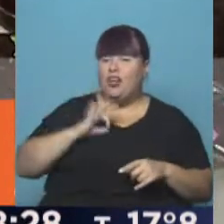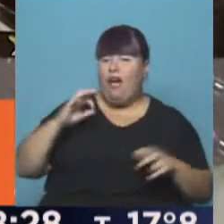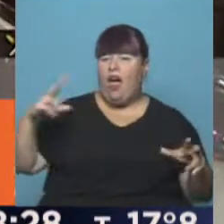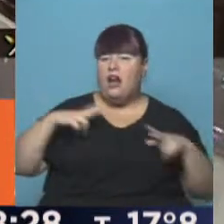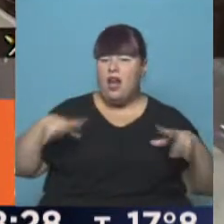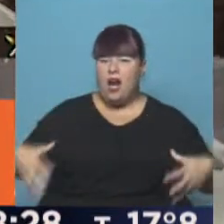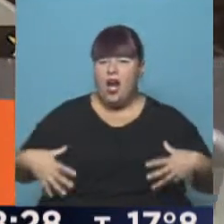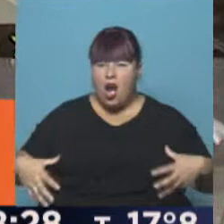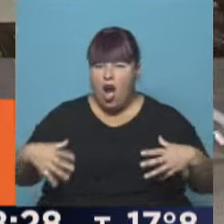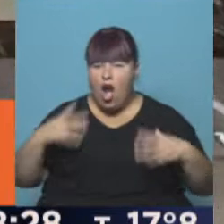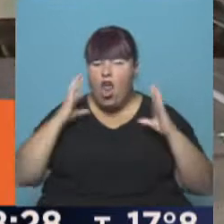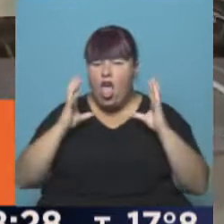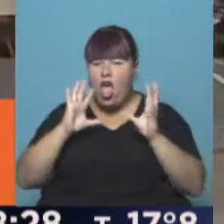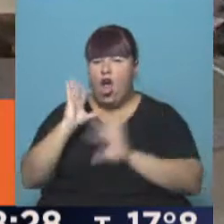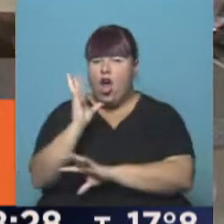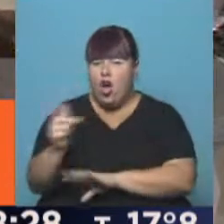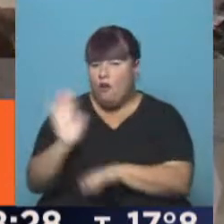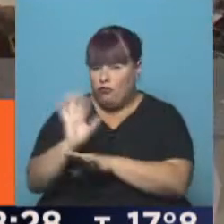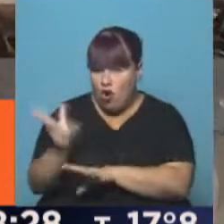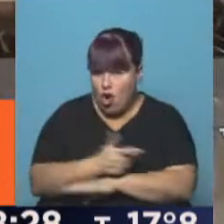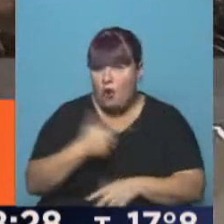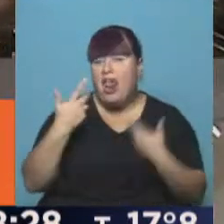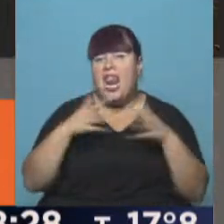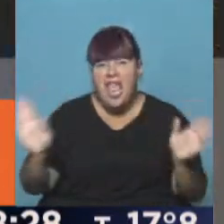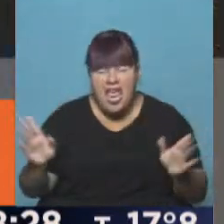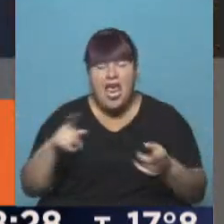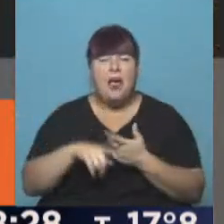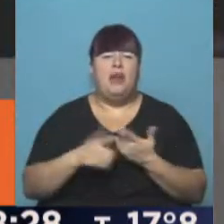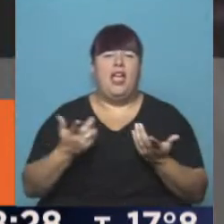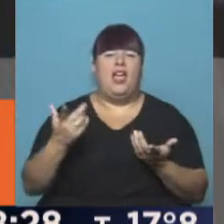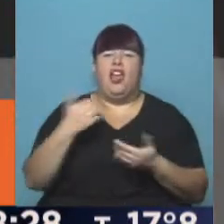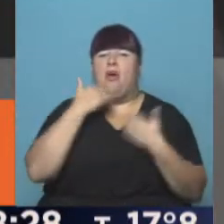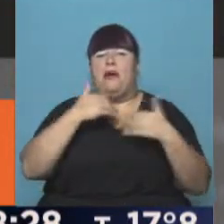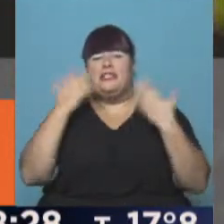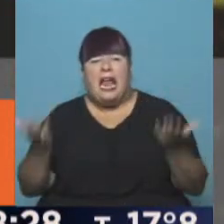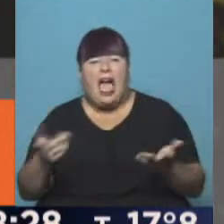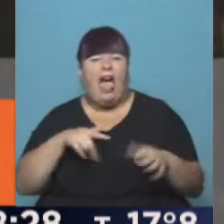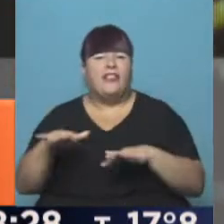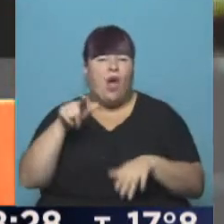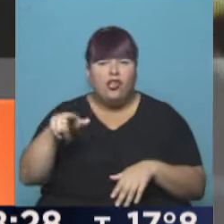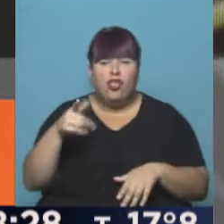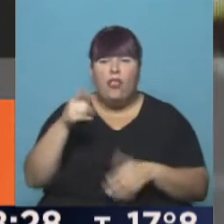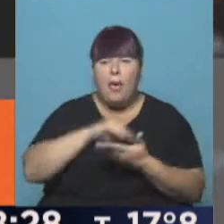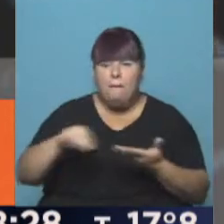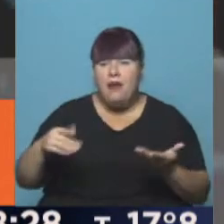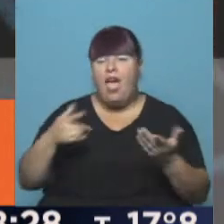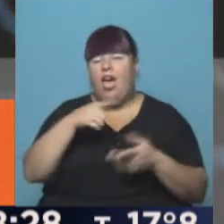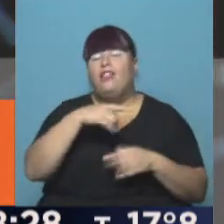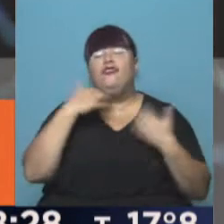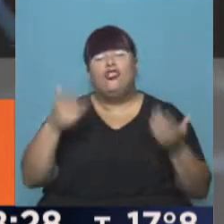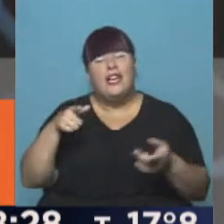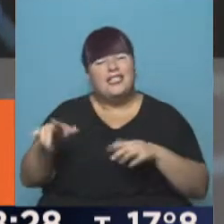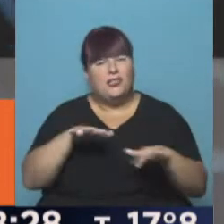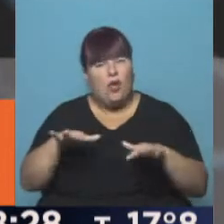enriquecido los han saqueado y la verdad que están libres y que que no pasa nada con la situación de ellos entonces esa situación